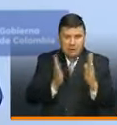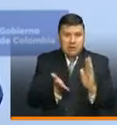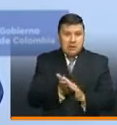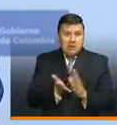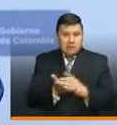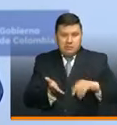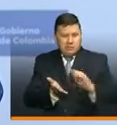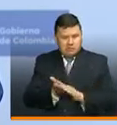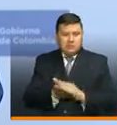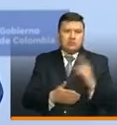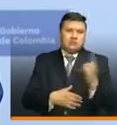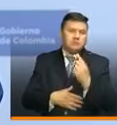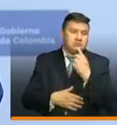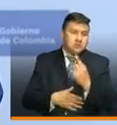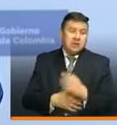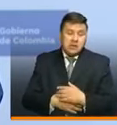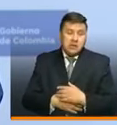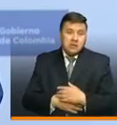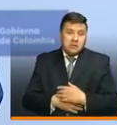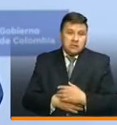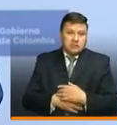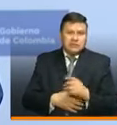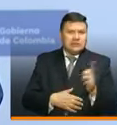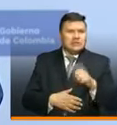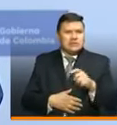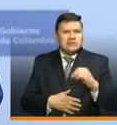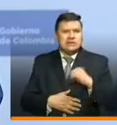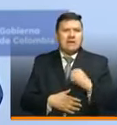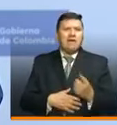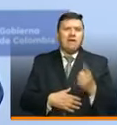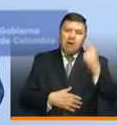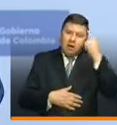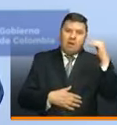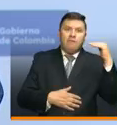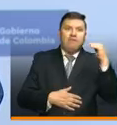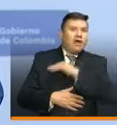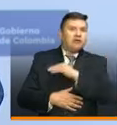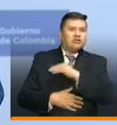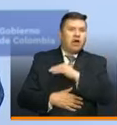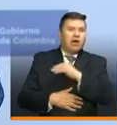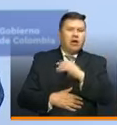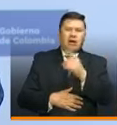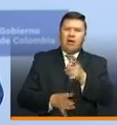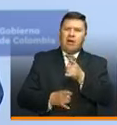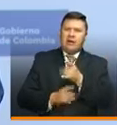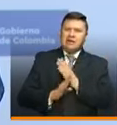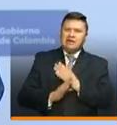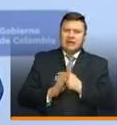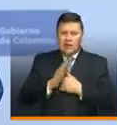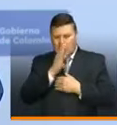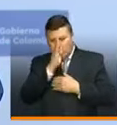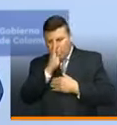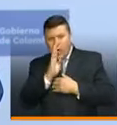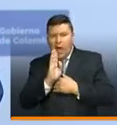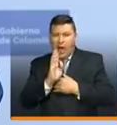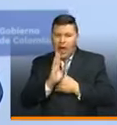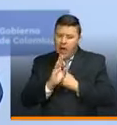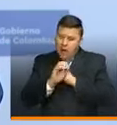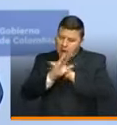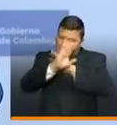premiación, repitiendo la necesidad de no tener una falsa sensación de seguridad, le pido